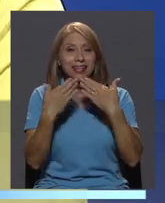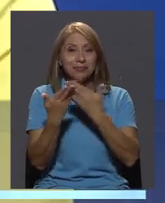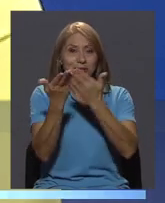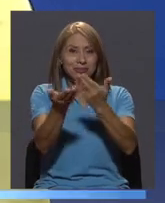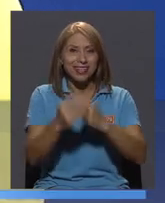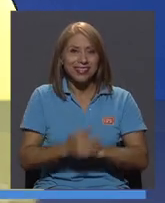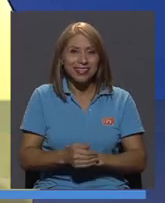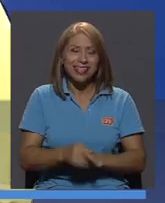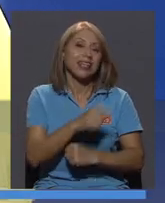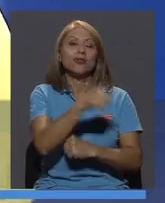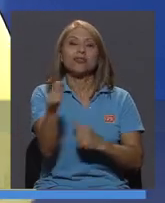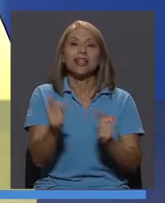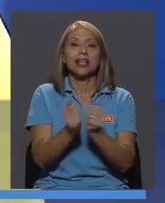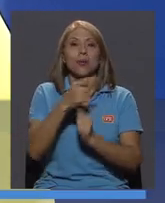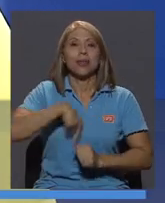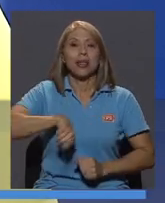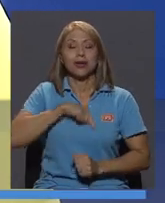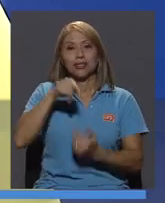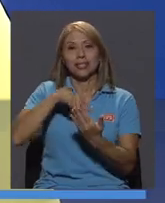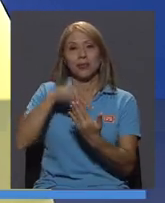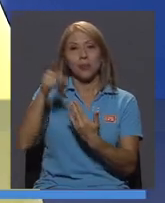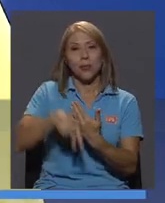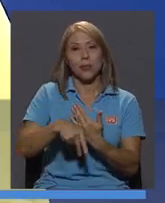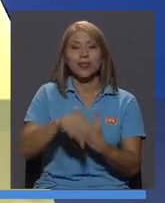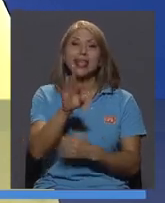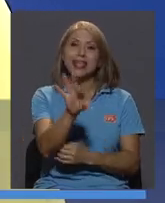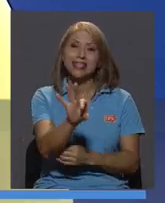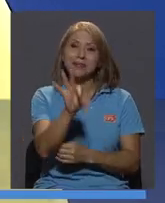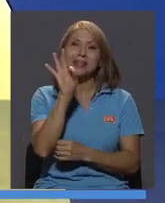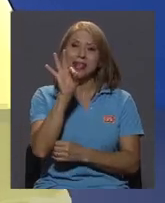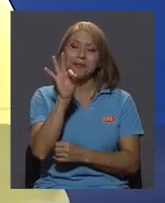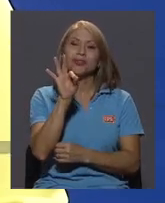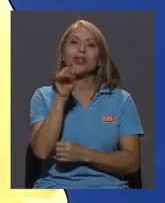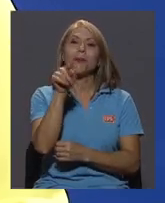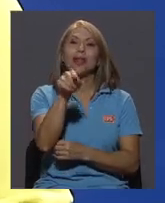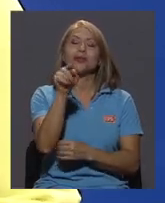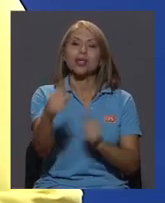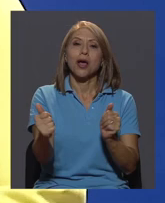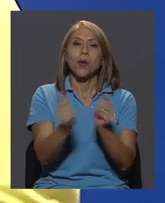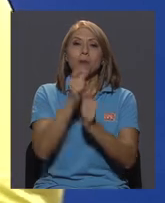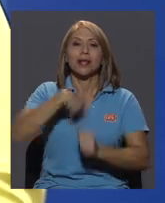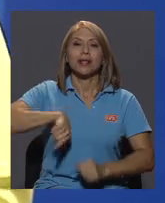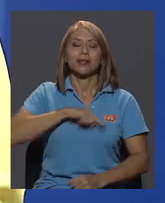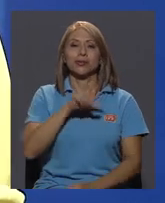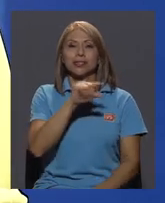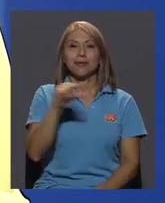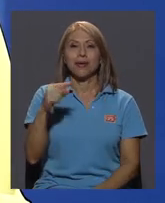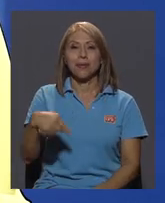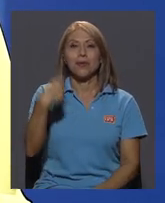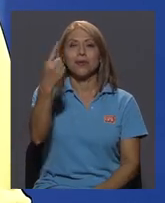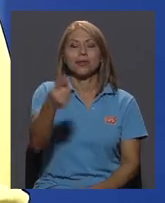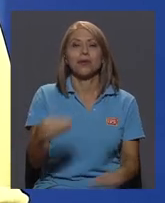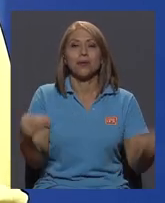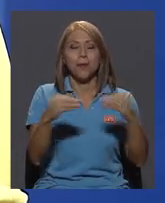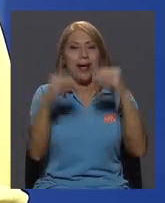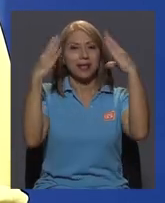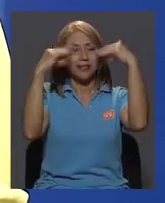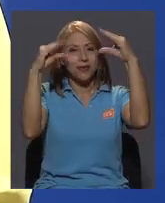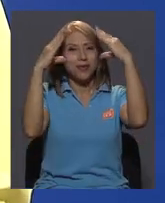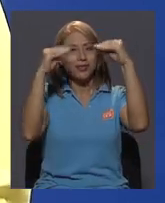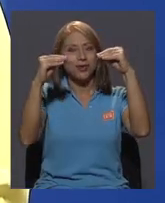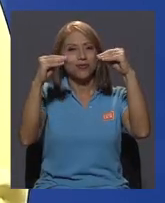agradecemos a ustedes que nos hayan acompañado en esta edición y les invitamos desde ya para que nos acompañen la próxima semana con más